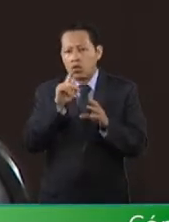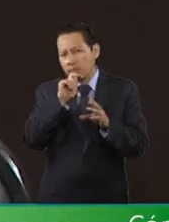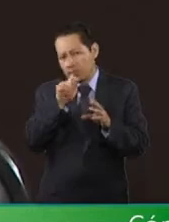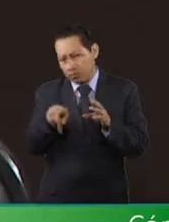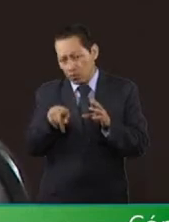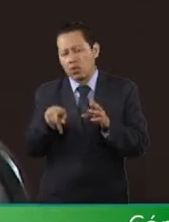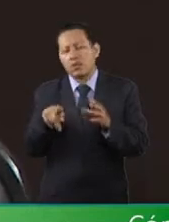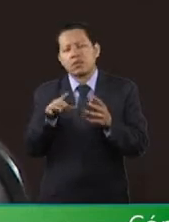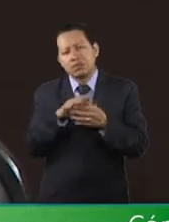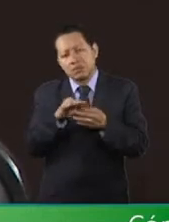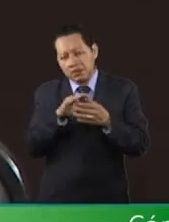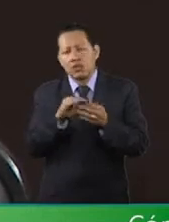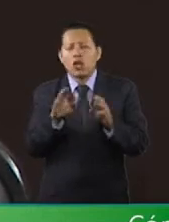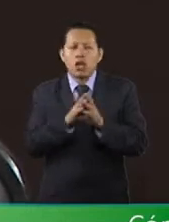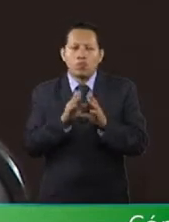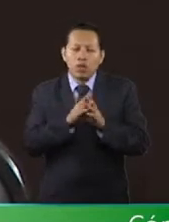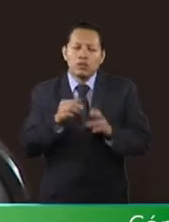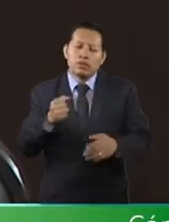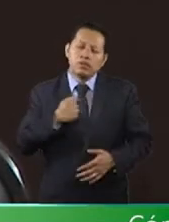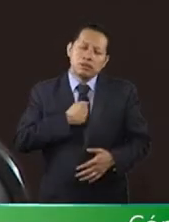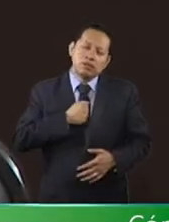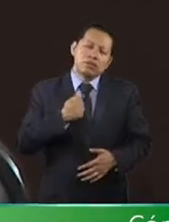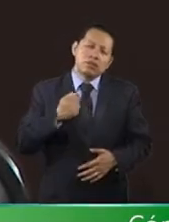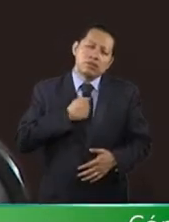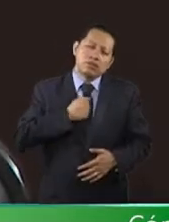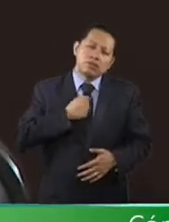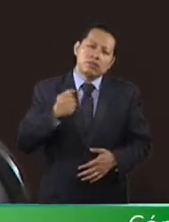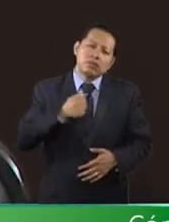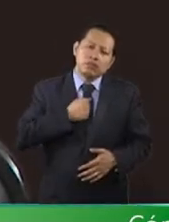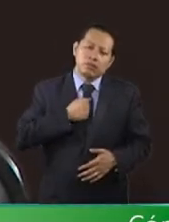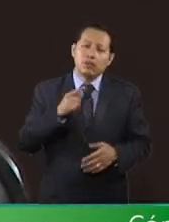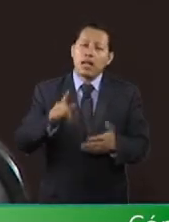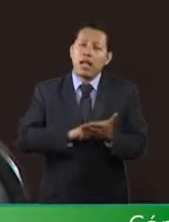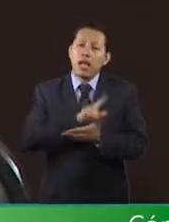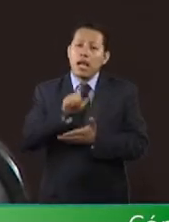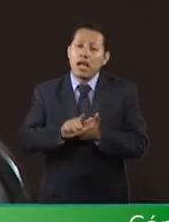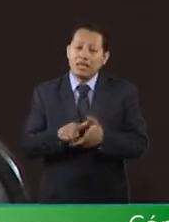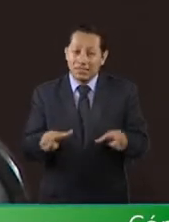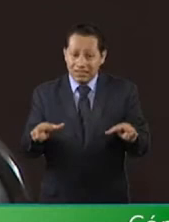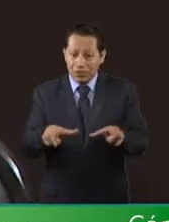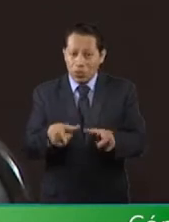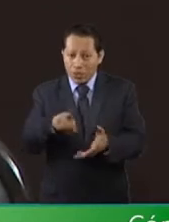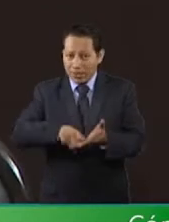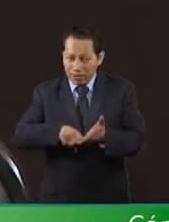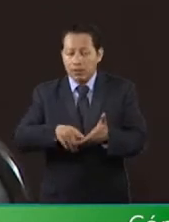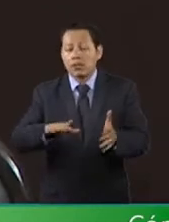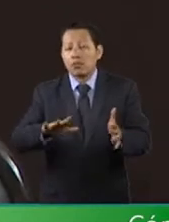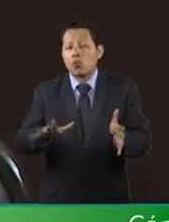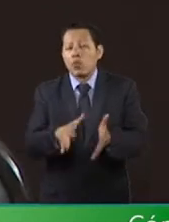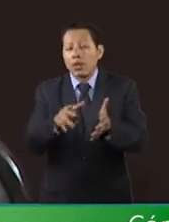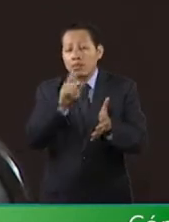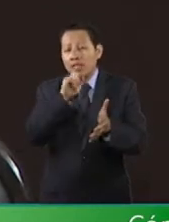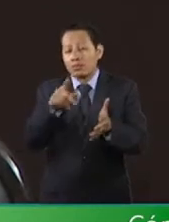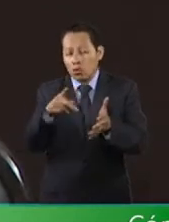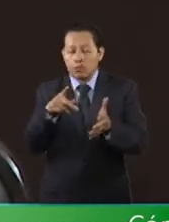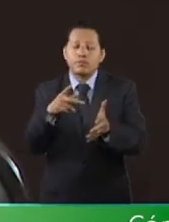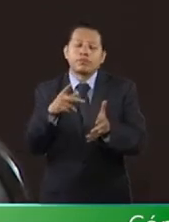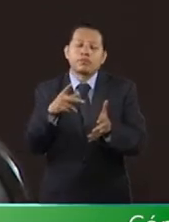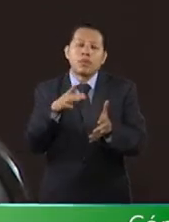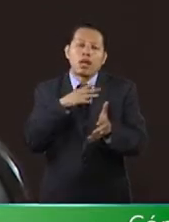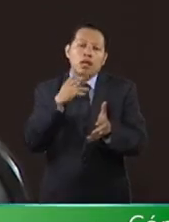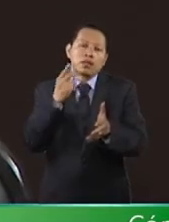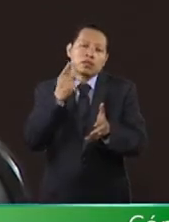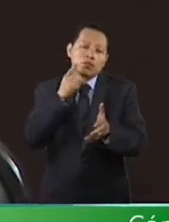golpes de pecho en contra de la ley de seguridad interior promovida por legisladores del Pri y del pan por